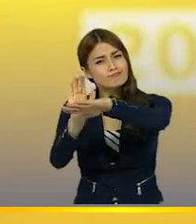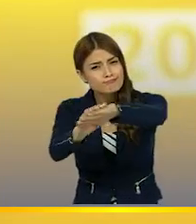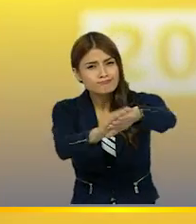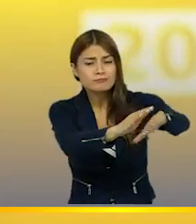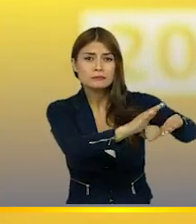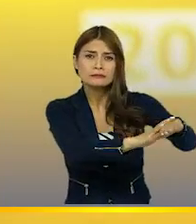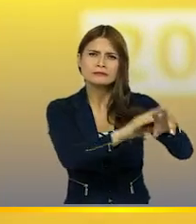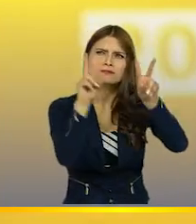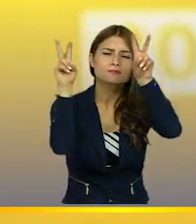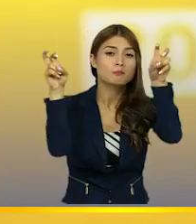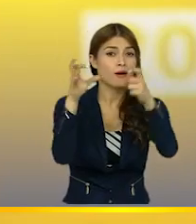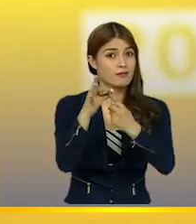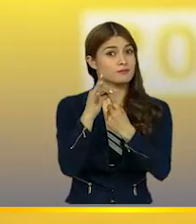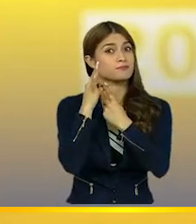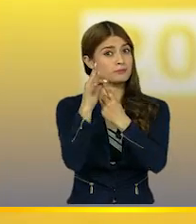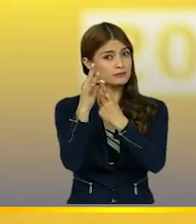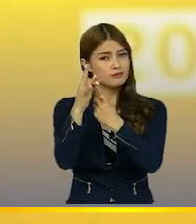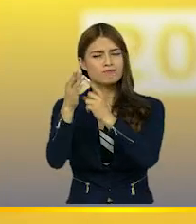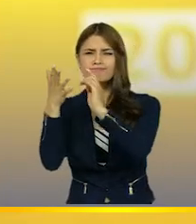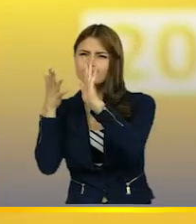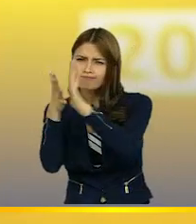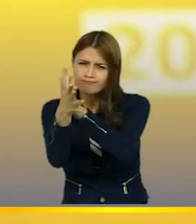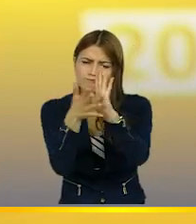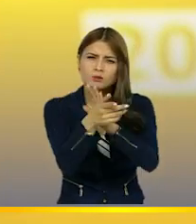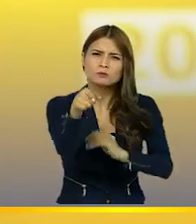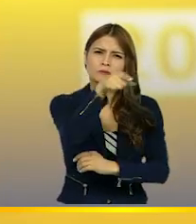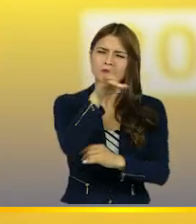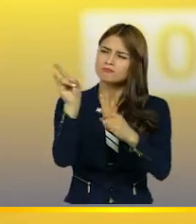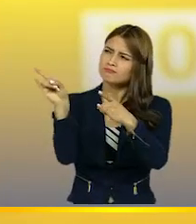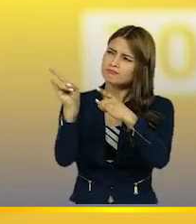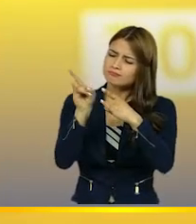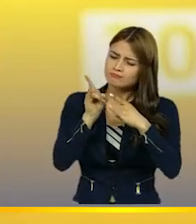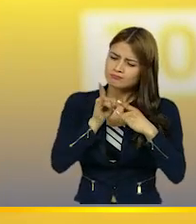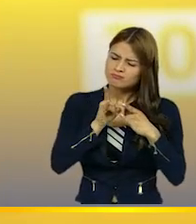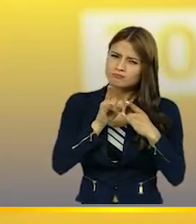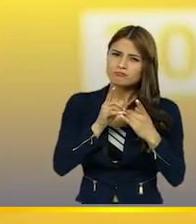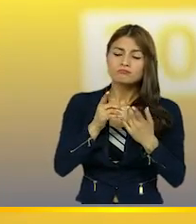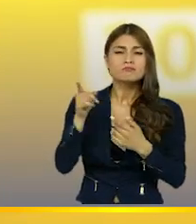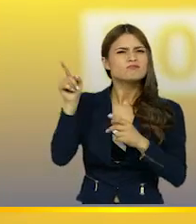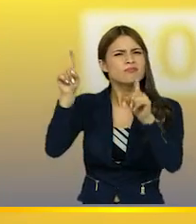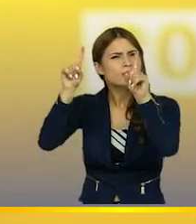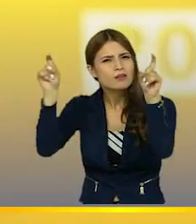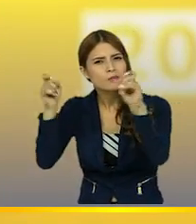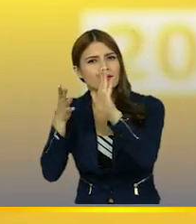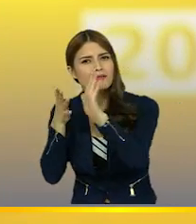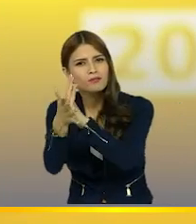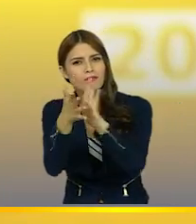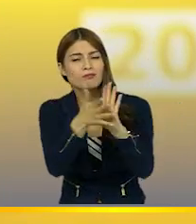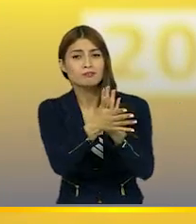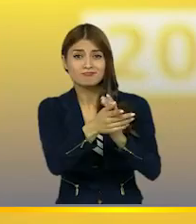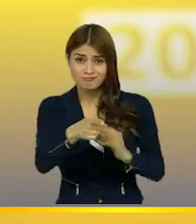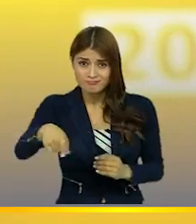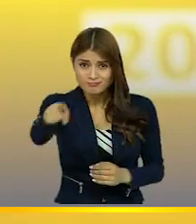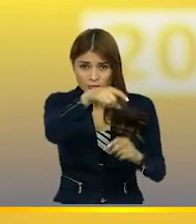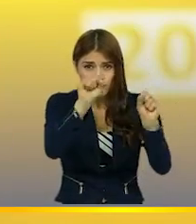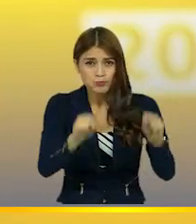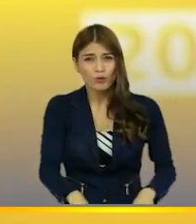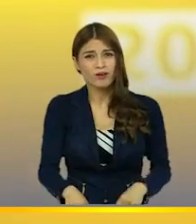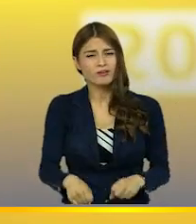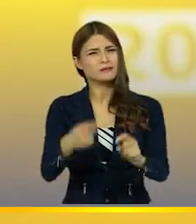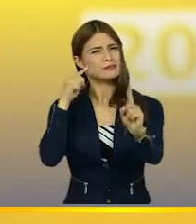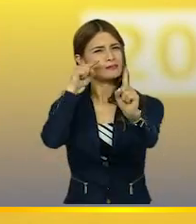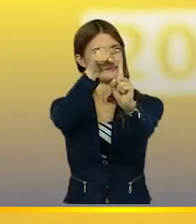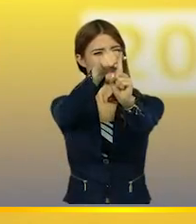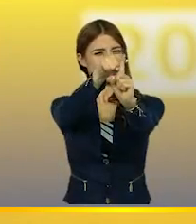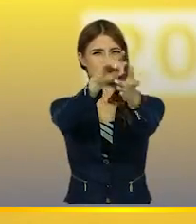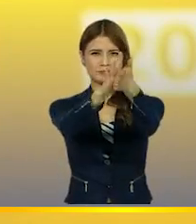especial, una invitación que nos llega al alma. Viene a invitarnos a que demos entre